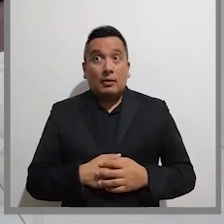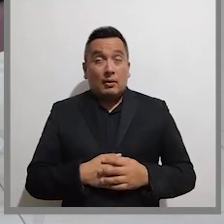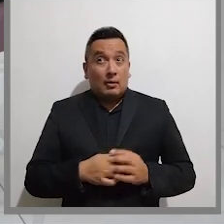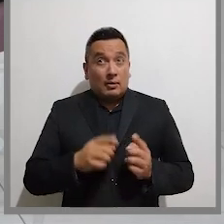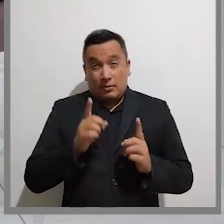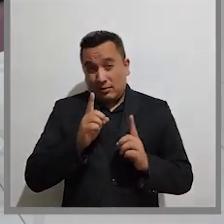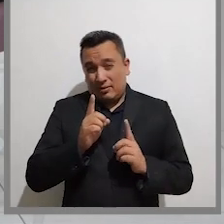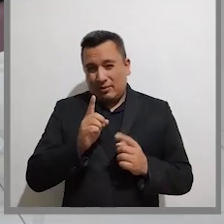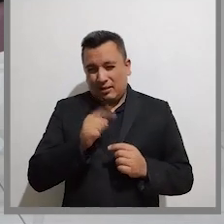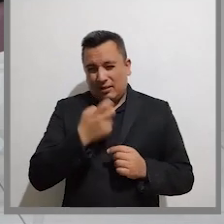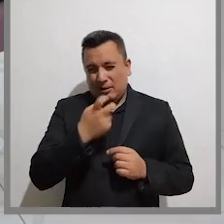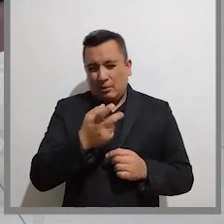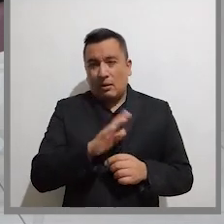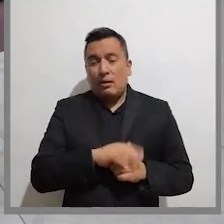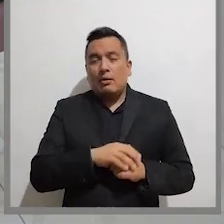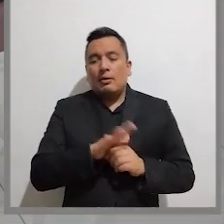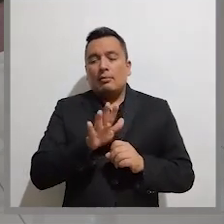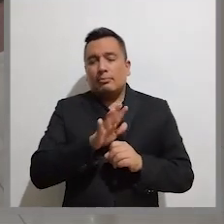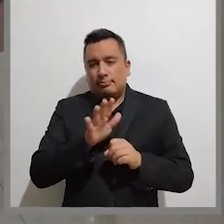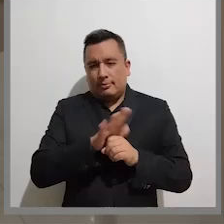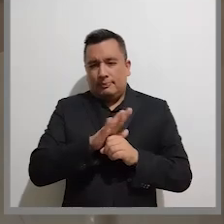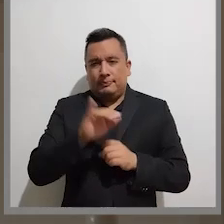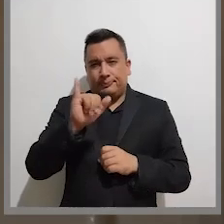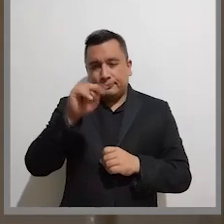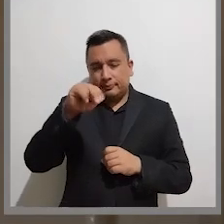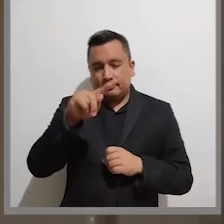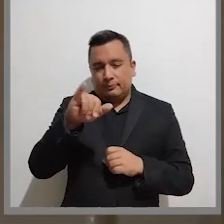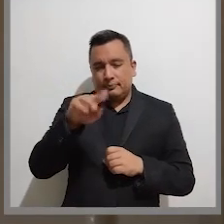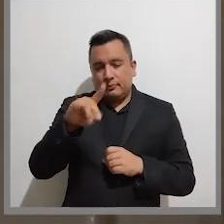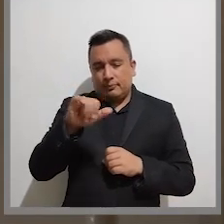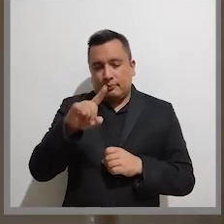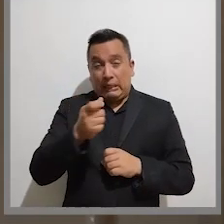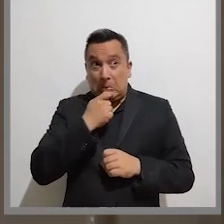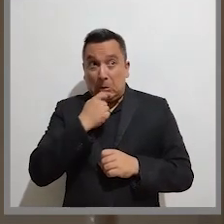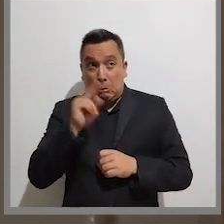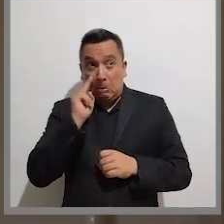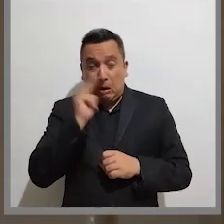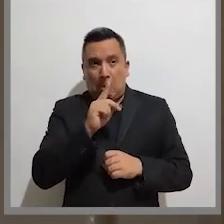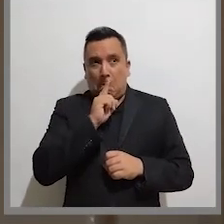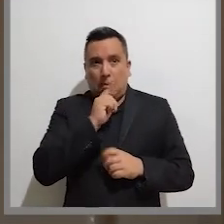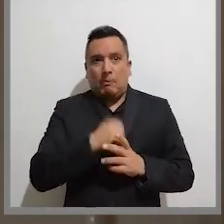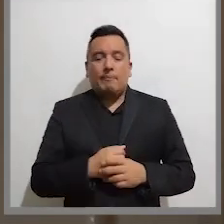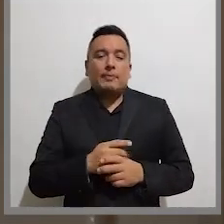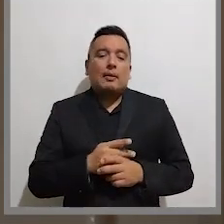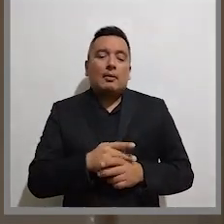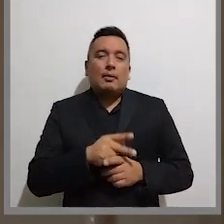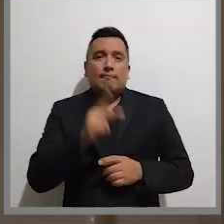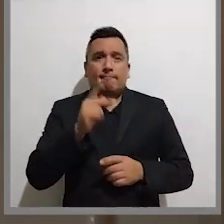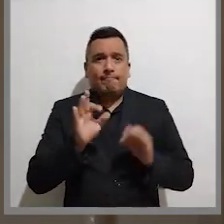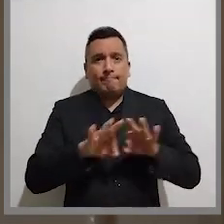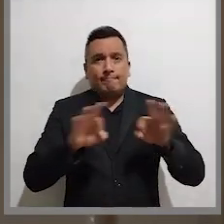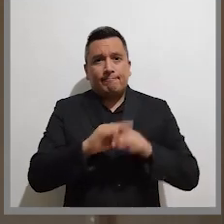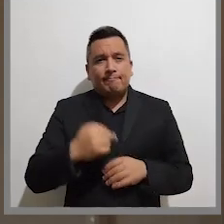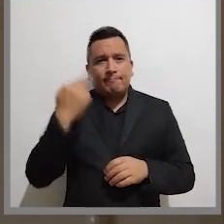muy recomendada, por ejemplo, para niños, niñas, pero sí es importante analizarlo, ¿no? Y ver cómo